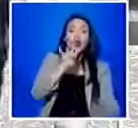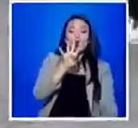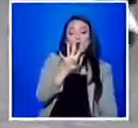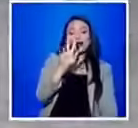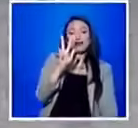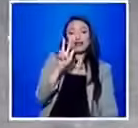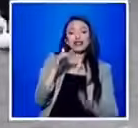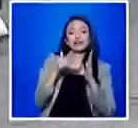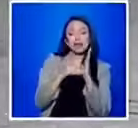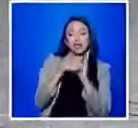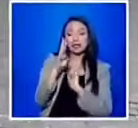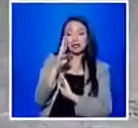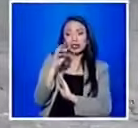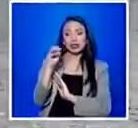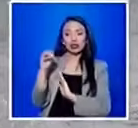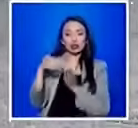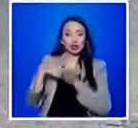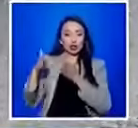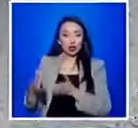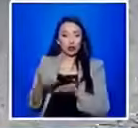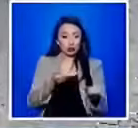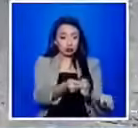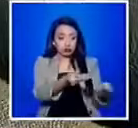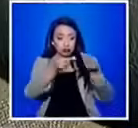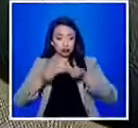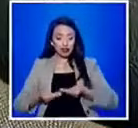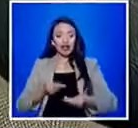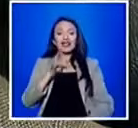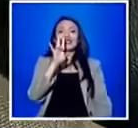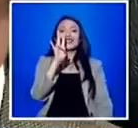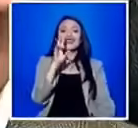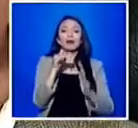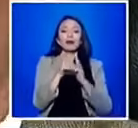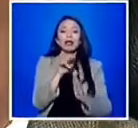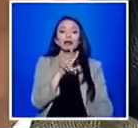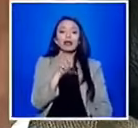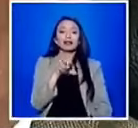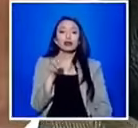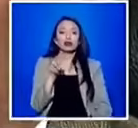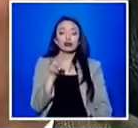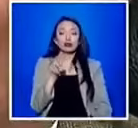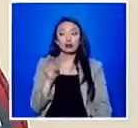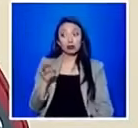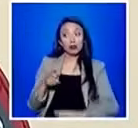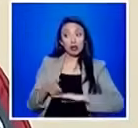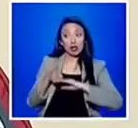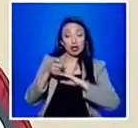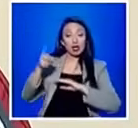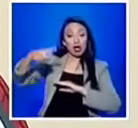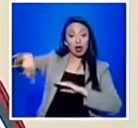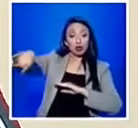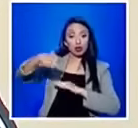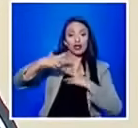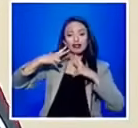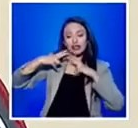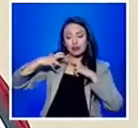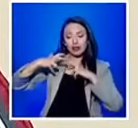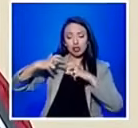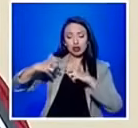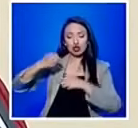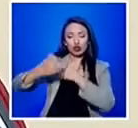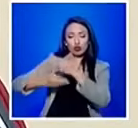43.600 estudiantes, de los cuales solo se admitió a 7.300. Las autoridades de la institución también iniciarán un proceso